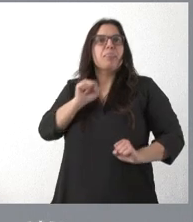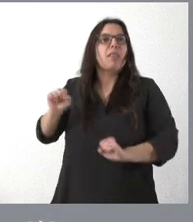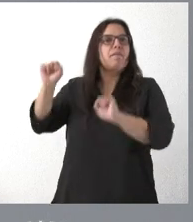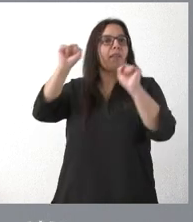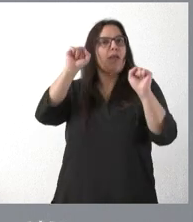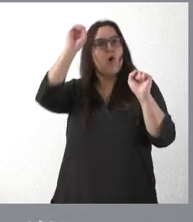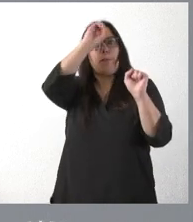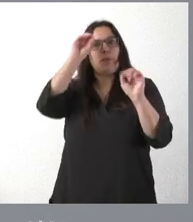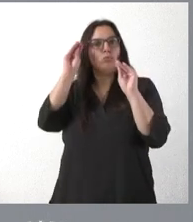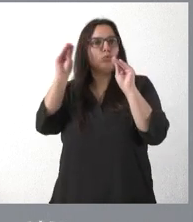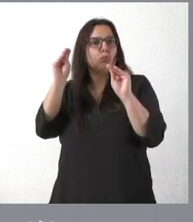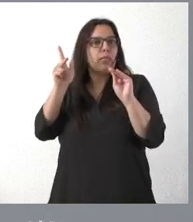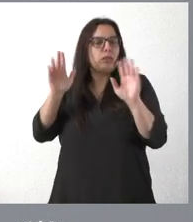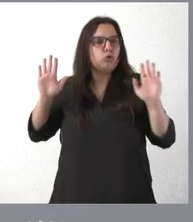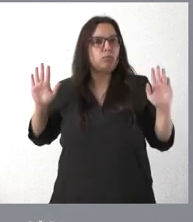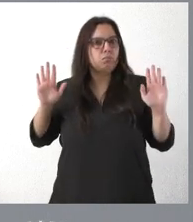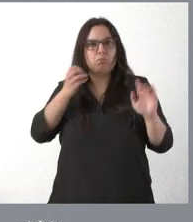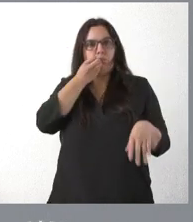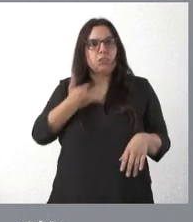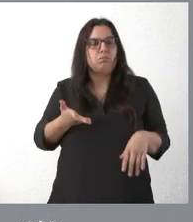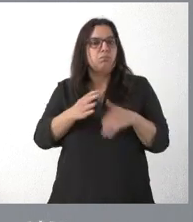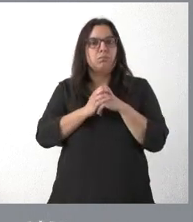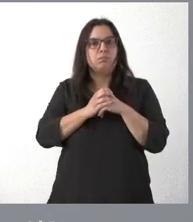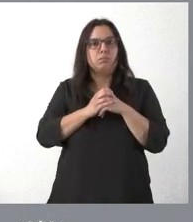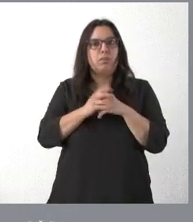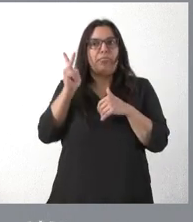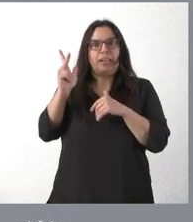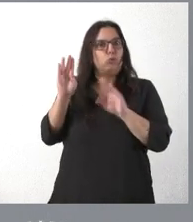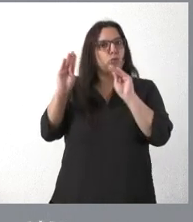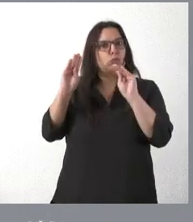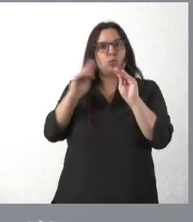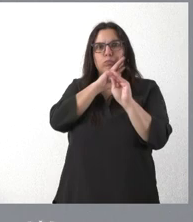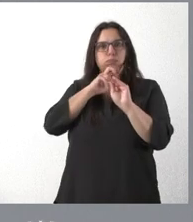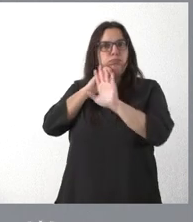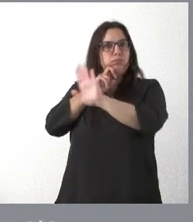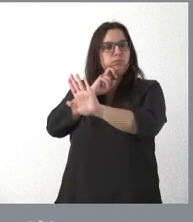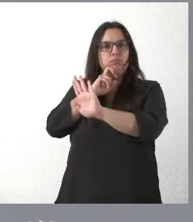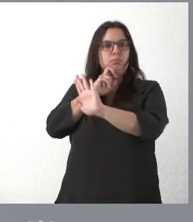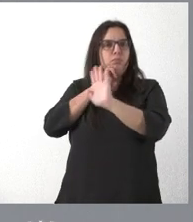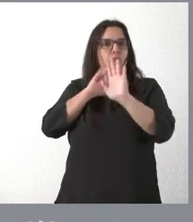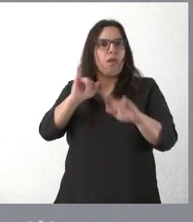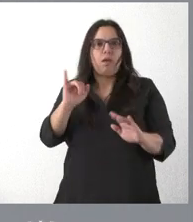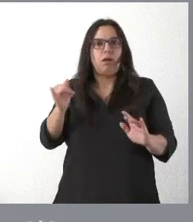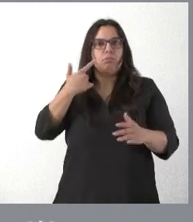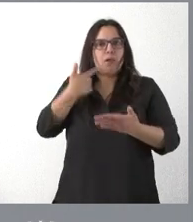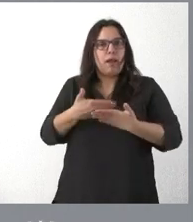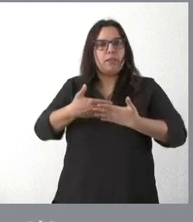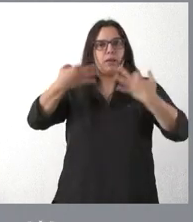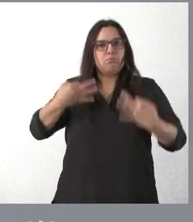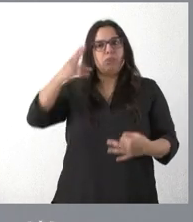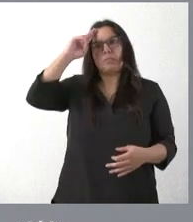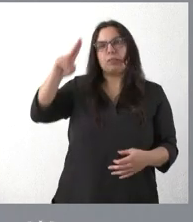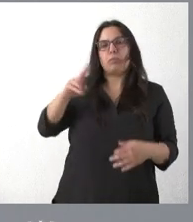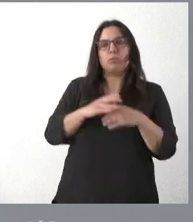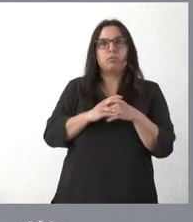que pueden ser sus muchos es un derecho que tienen y que está garantizado otros lo